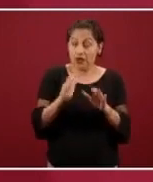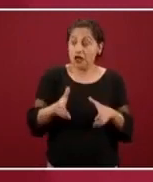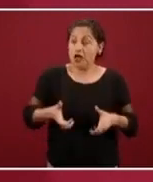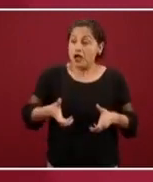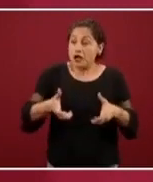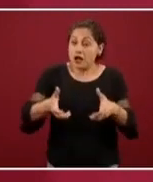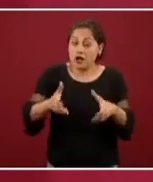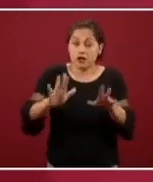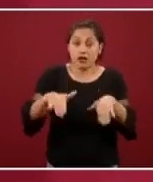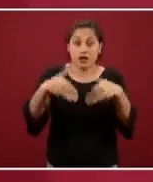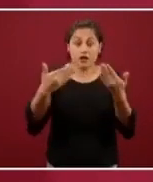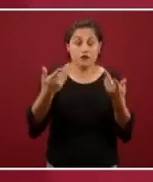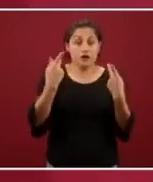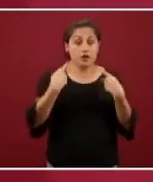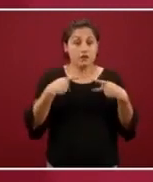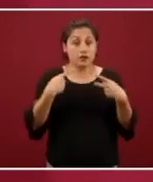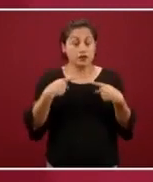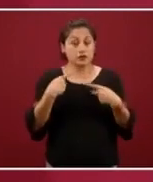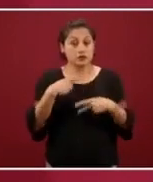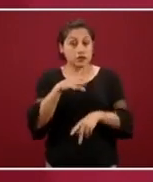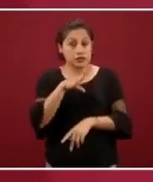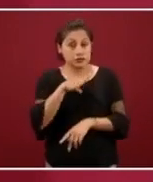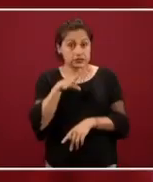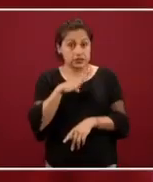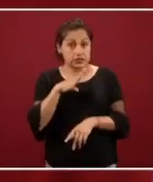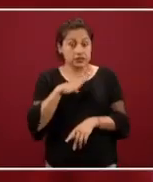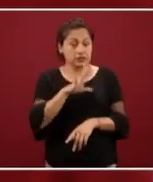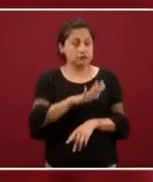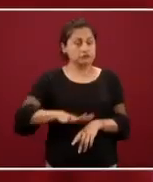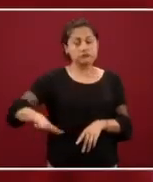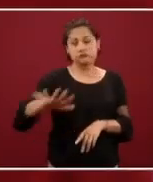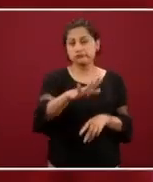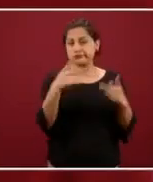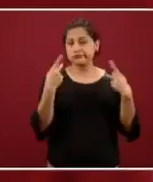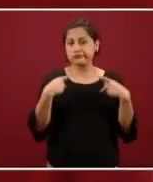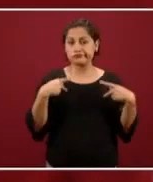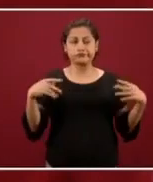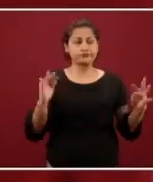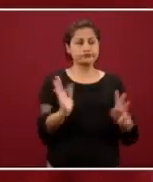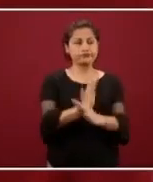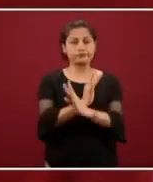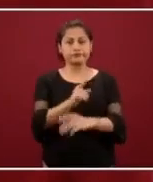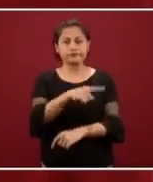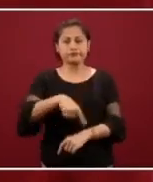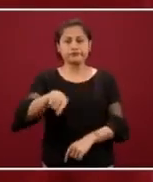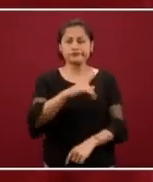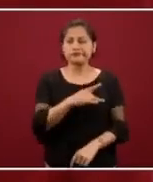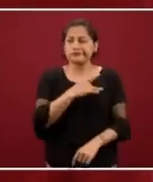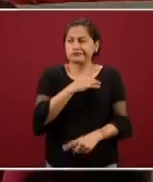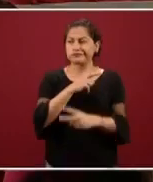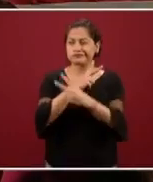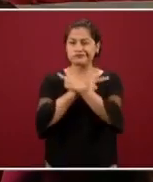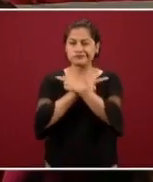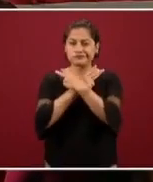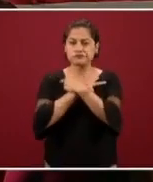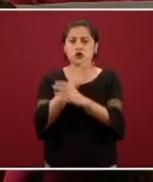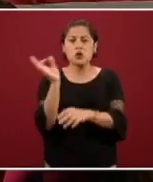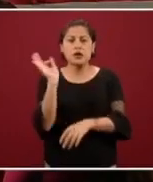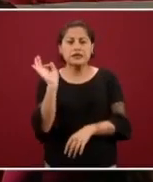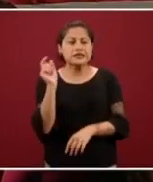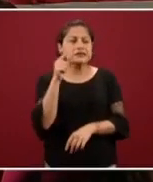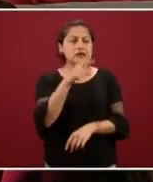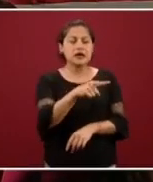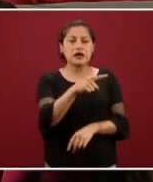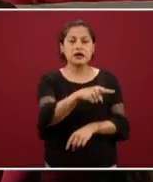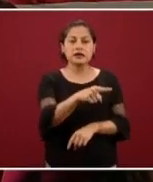calles, como dice, de vacaciones, a lo mejor no le está llegando el mensaje. Lo que estamos haciendo nosotros es,